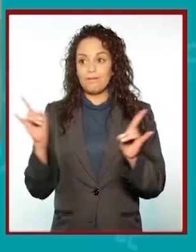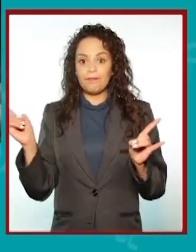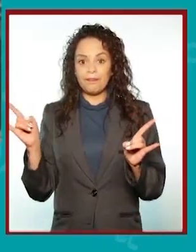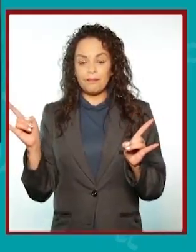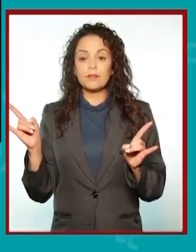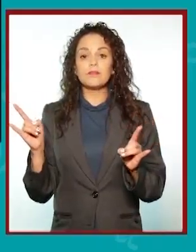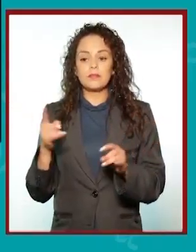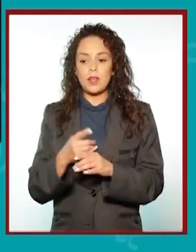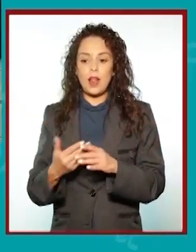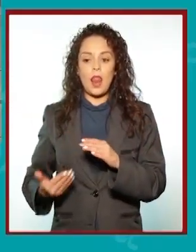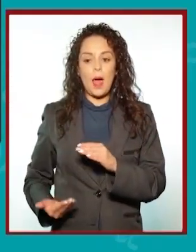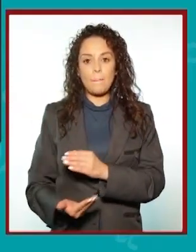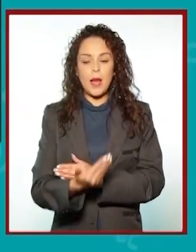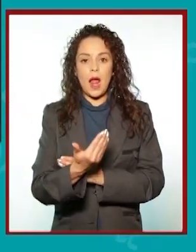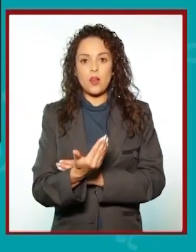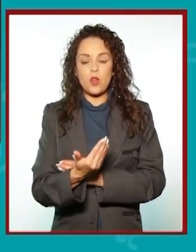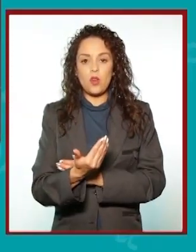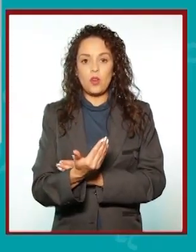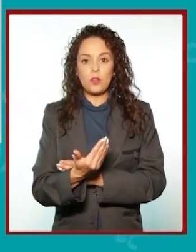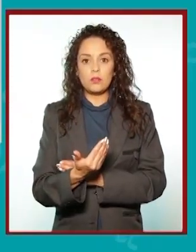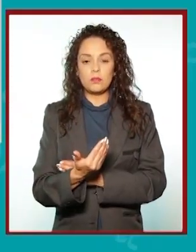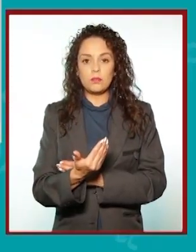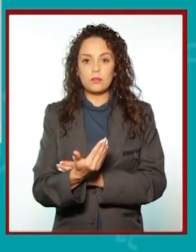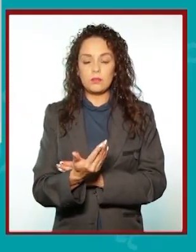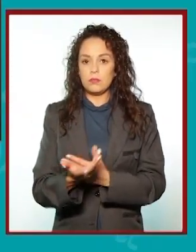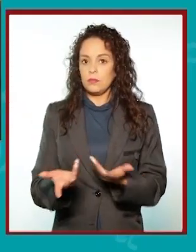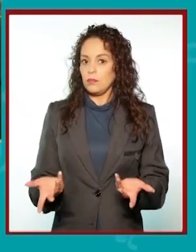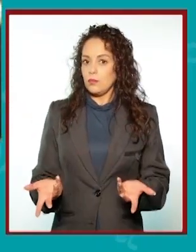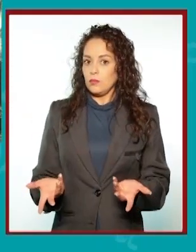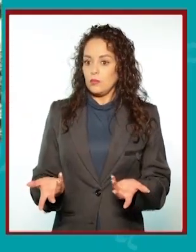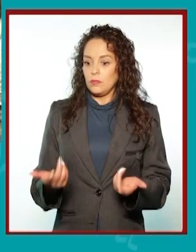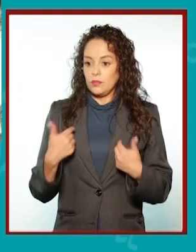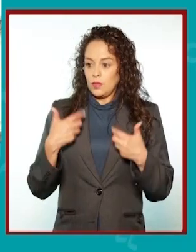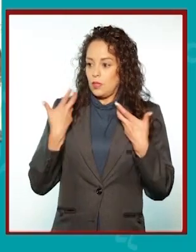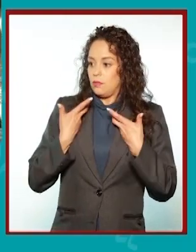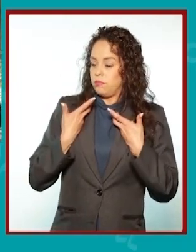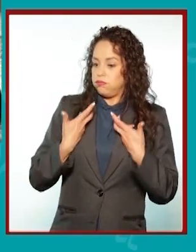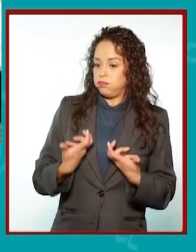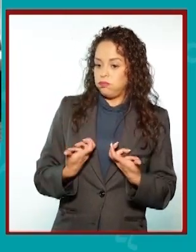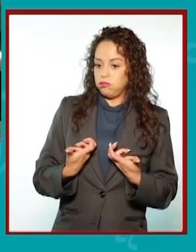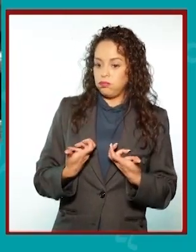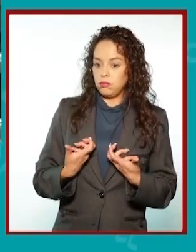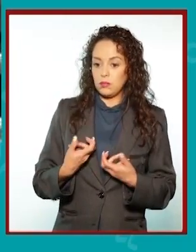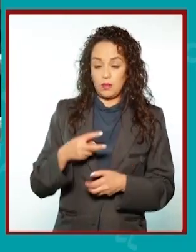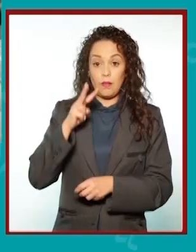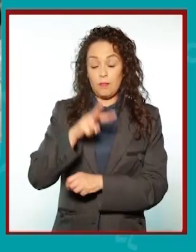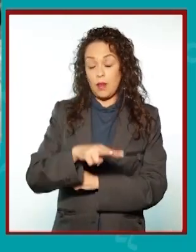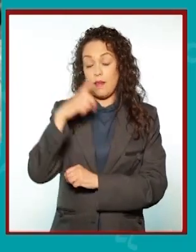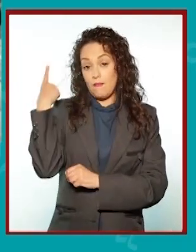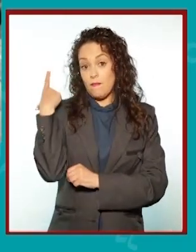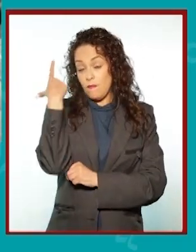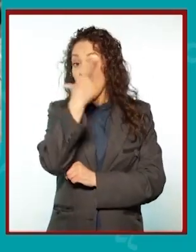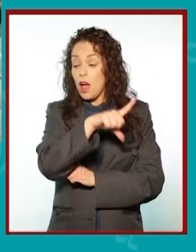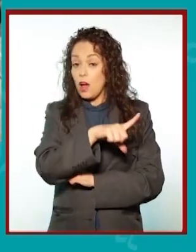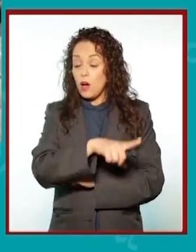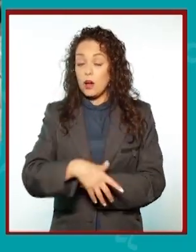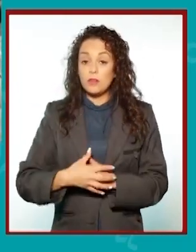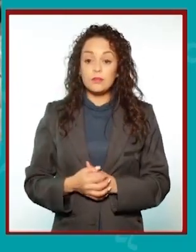Abren las puertas, sale un tipo y me mete la mano, pero me mete la mano pues por delante. O sea, sí